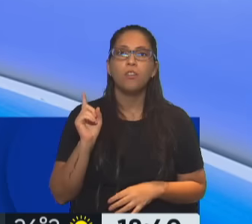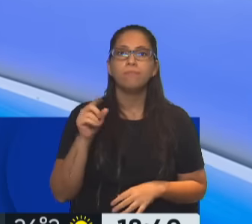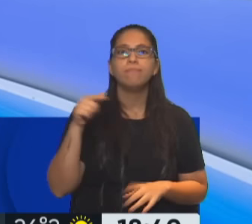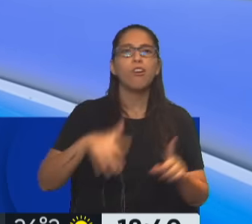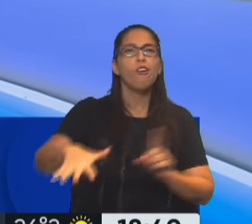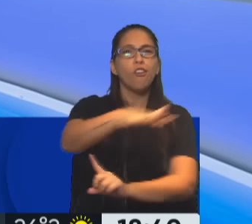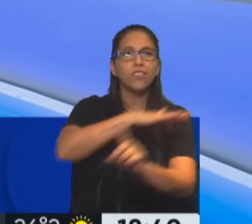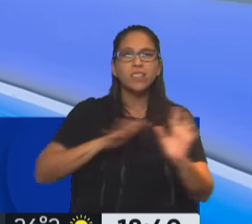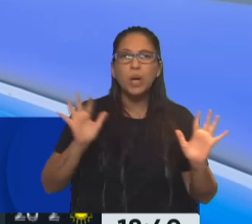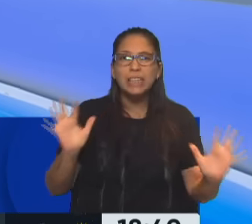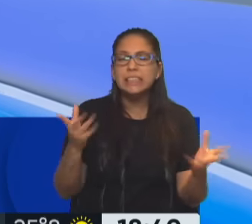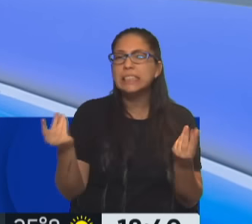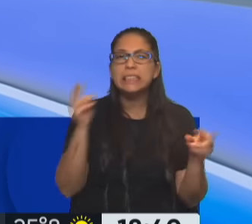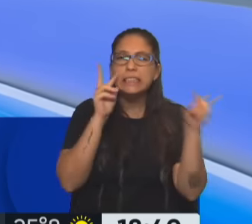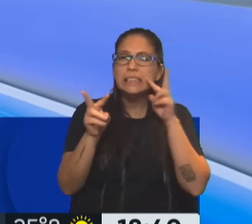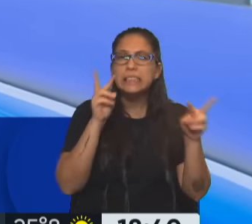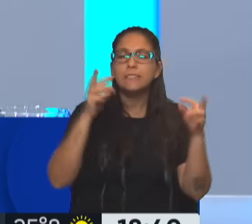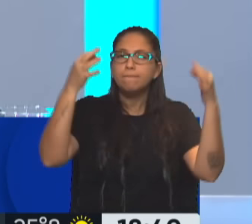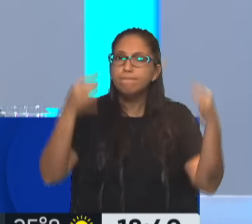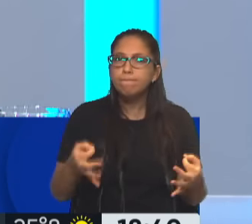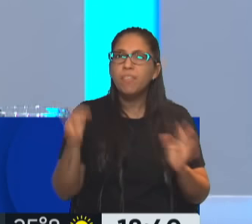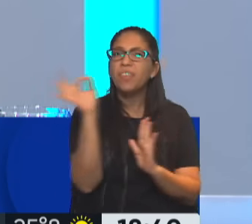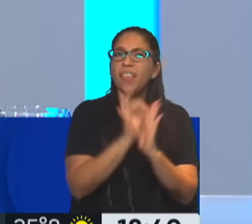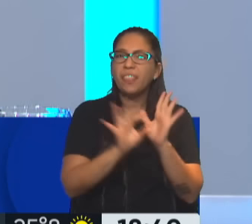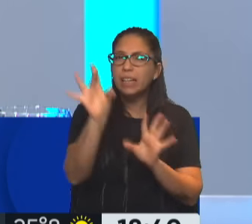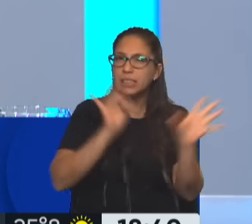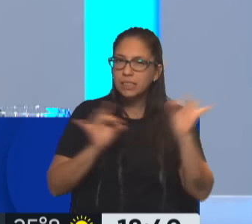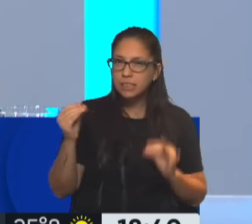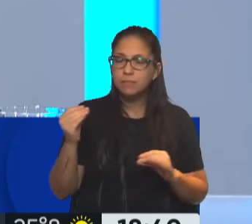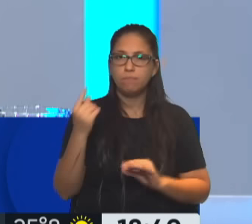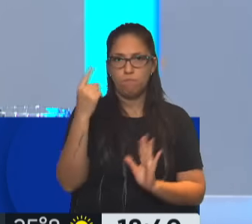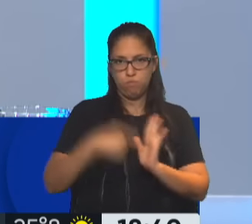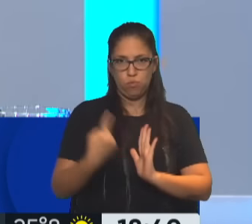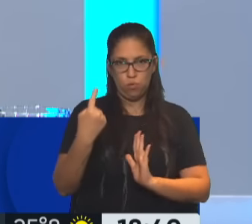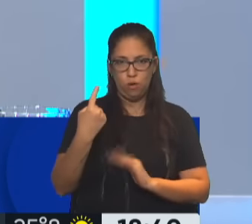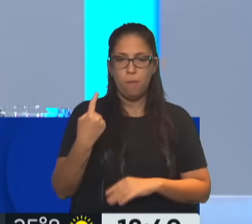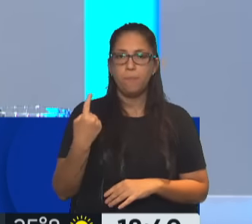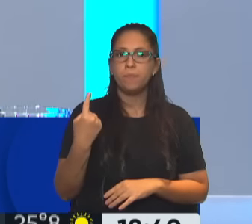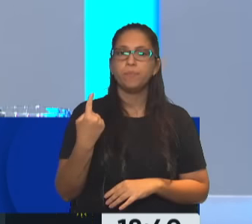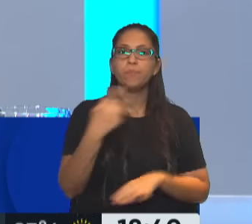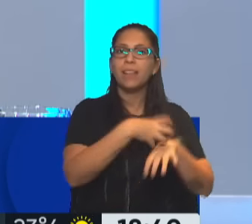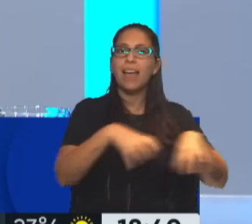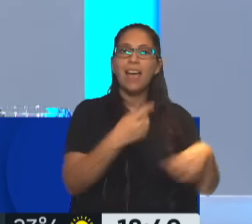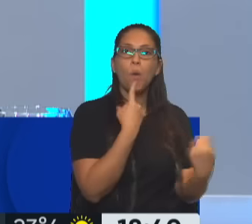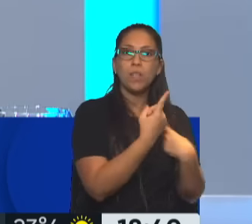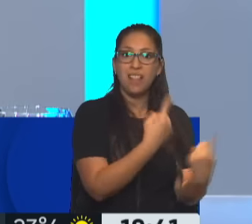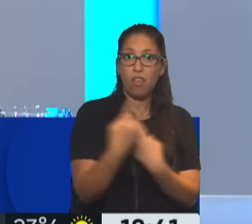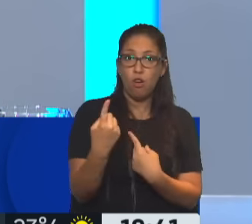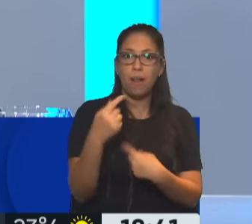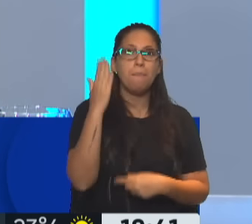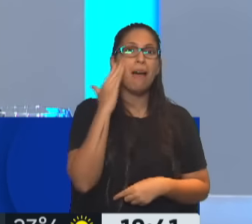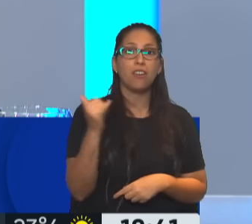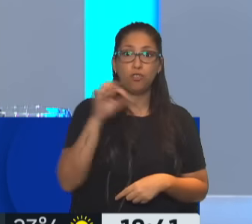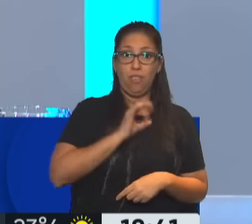contexto, Pablo, que decíamos una nueva crisis política? Un dato. La encuestadora Ipsos, marzo de este